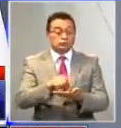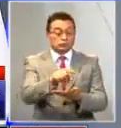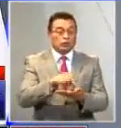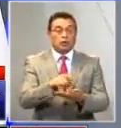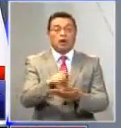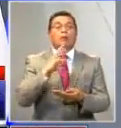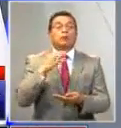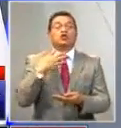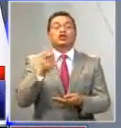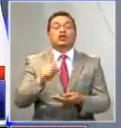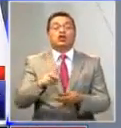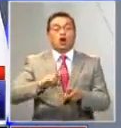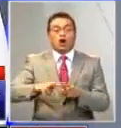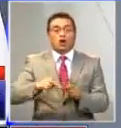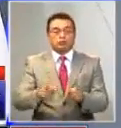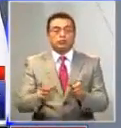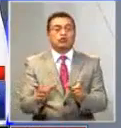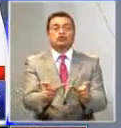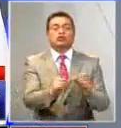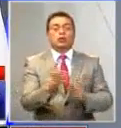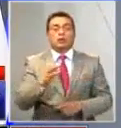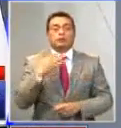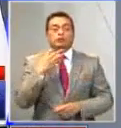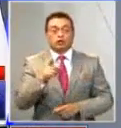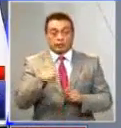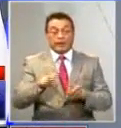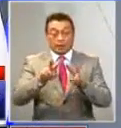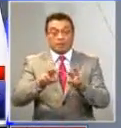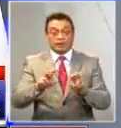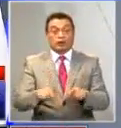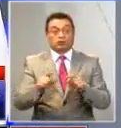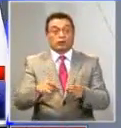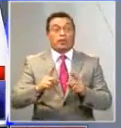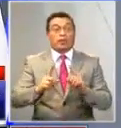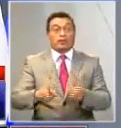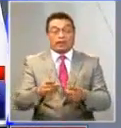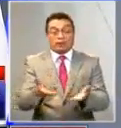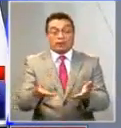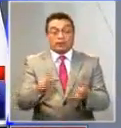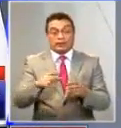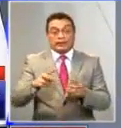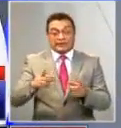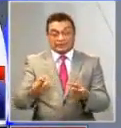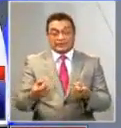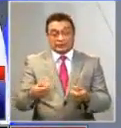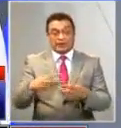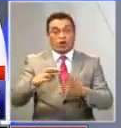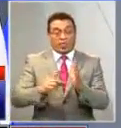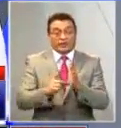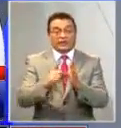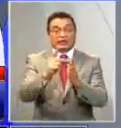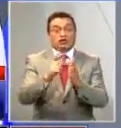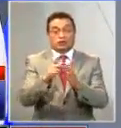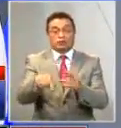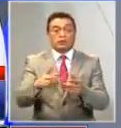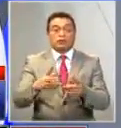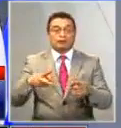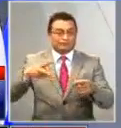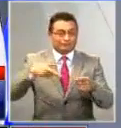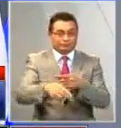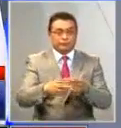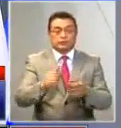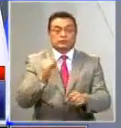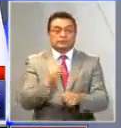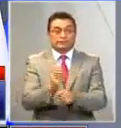ejercieron las facultades que correspondían y las investigaciones que eran necesarias desarrollar para que estos hechos no ocurrieran. Si estos hechos no debieran